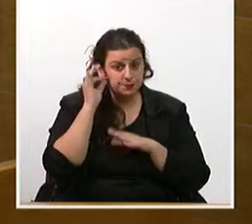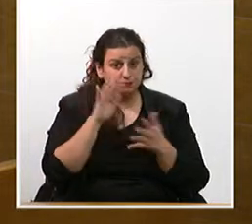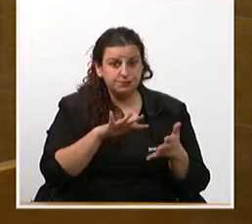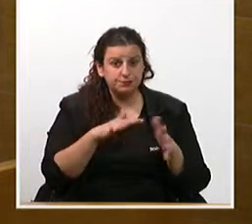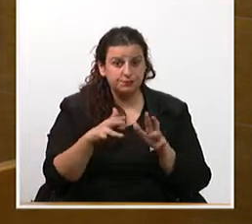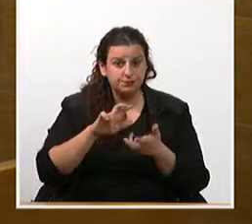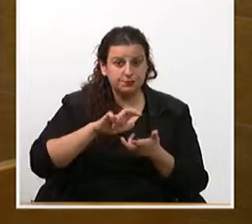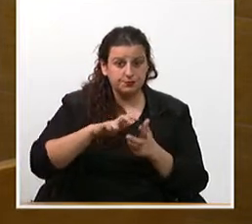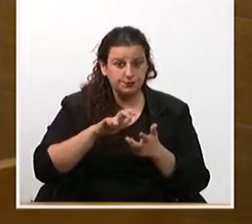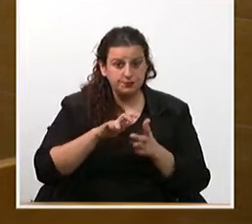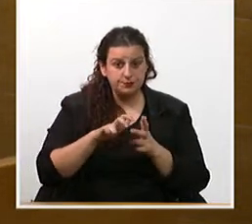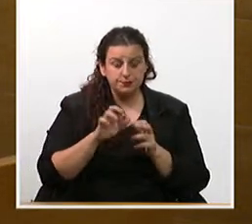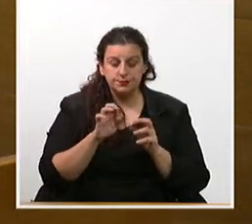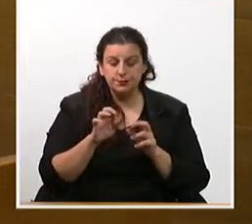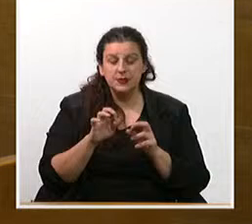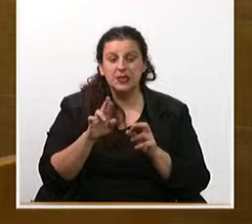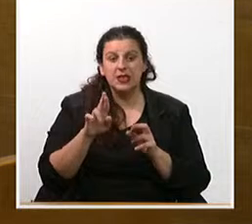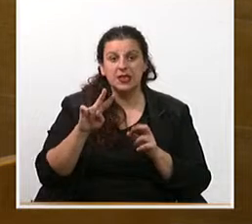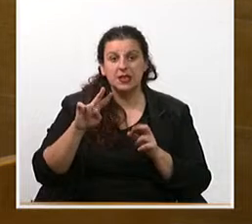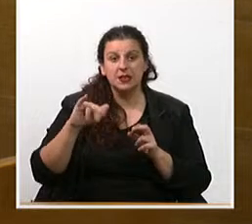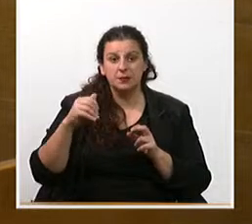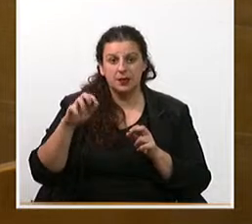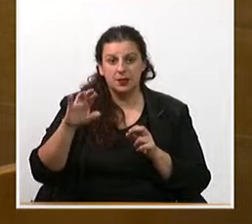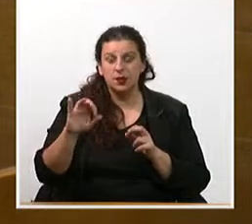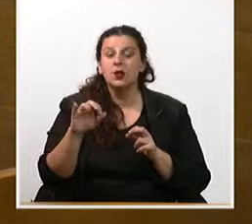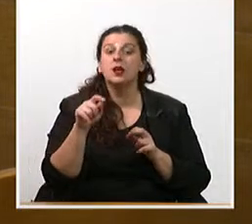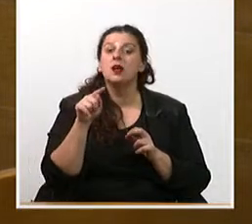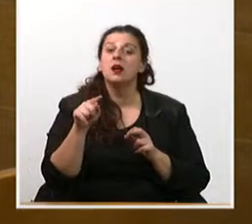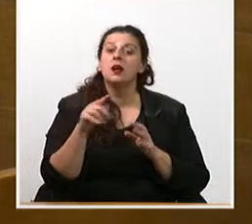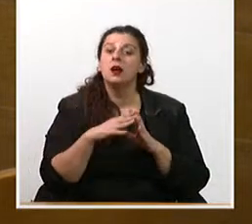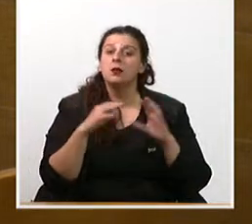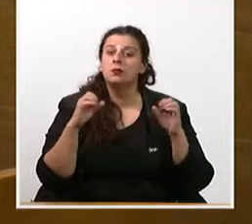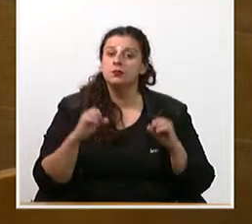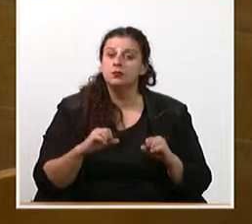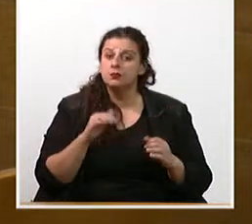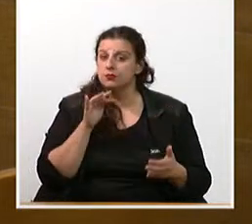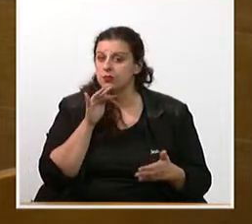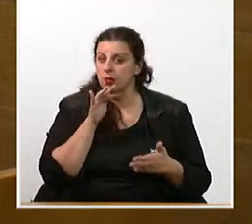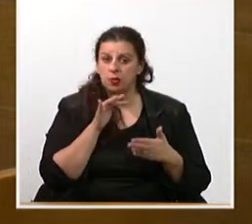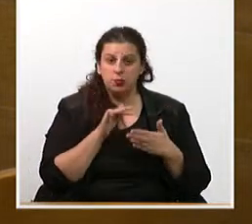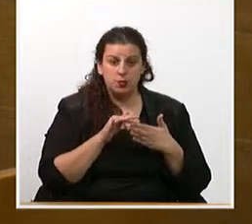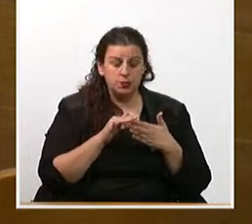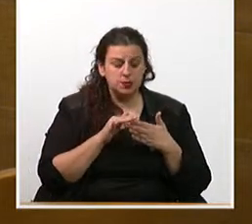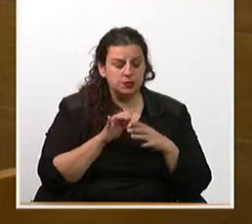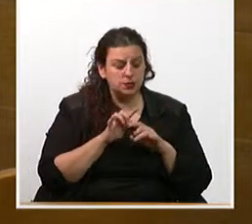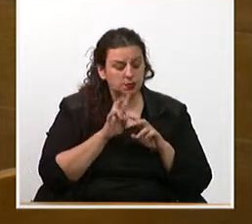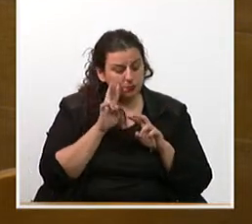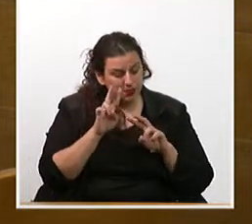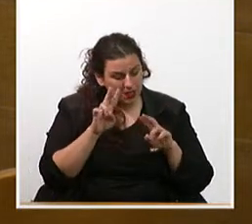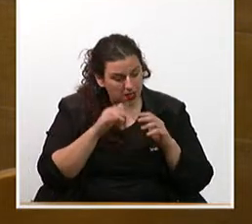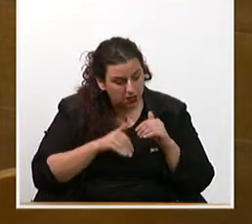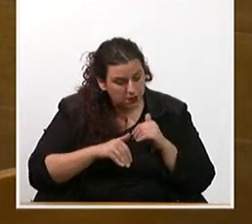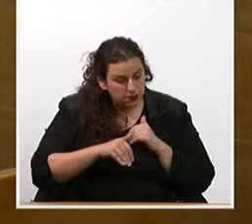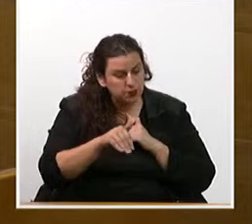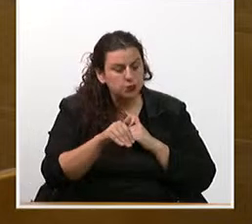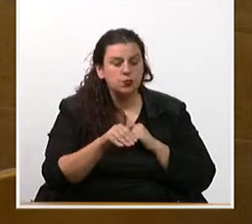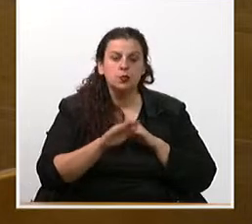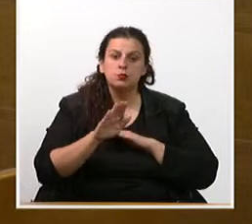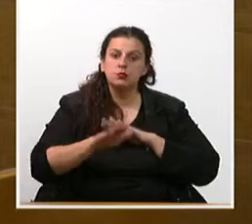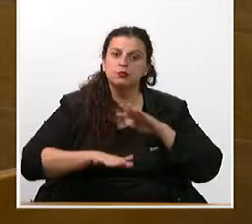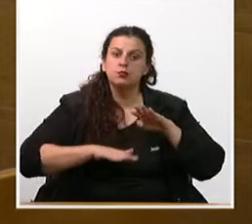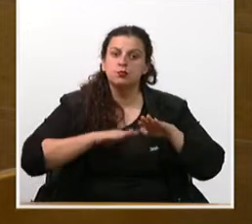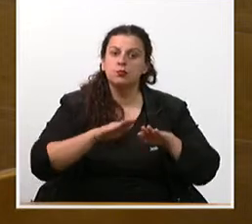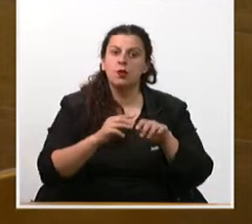ecológica Teresa Rivero en donde se adquirió un compromiso claro de mirar al futuro y avanzar hacia delante con